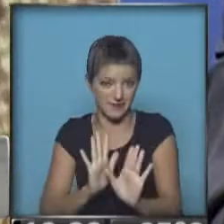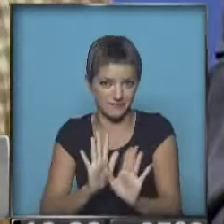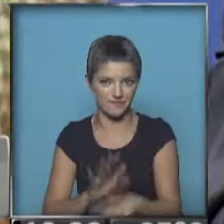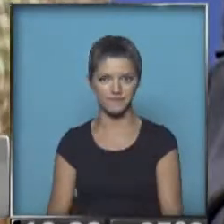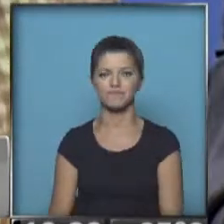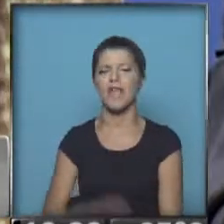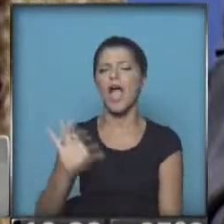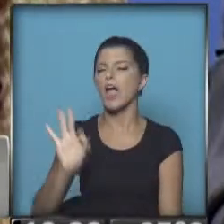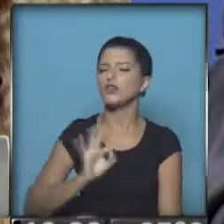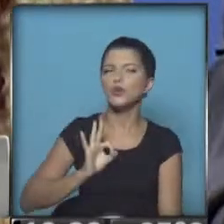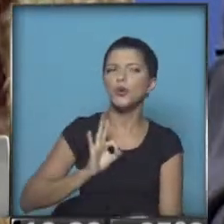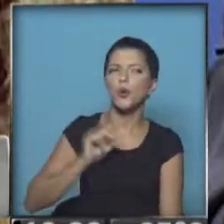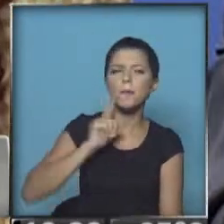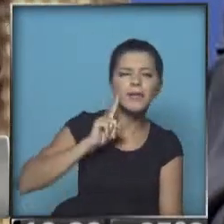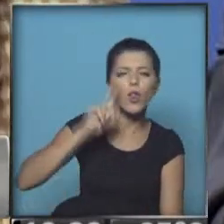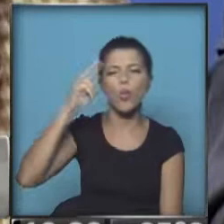Año